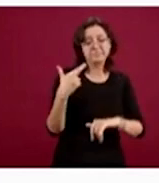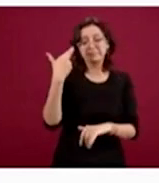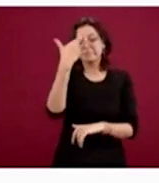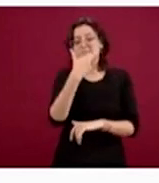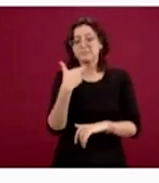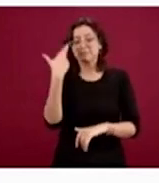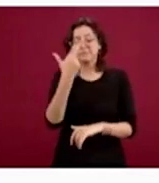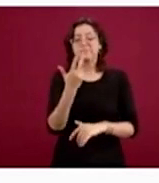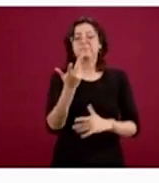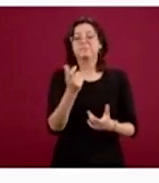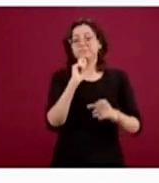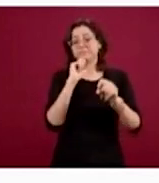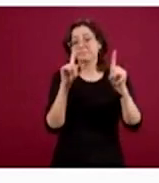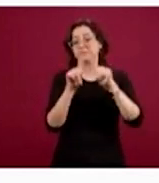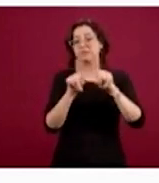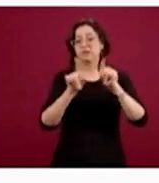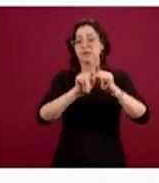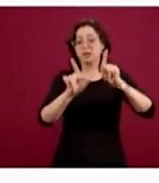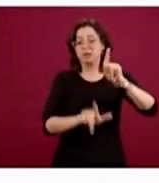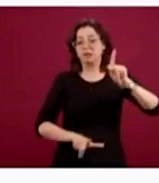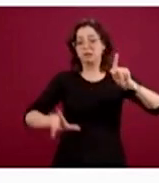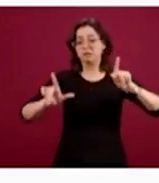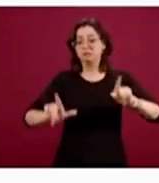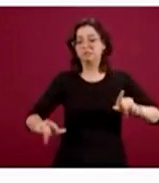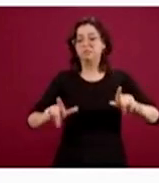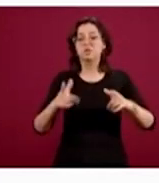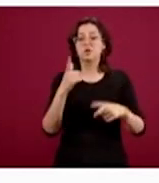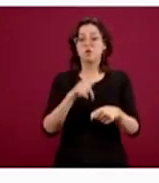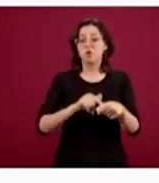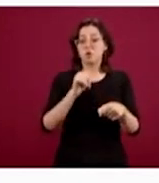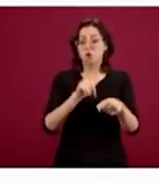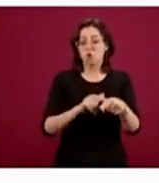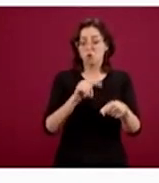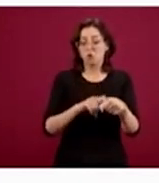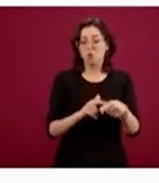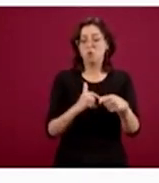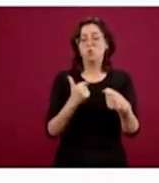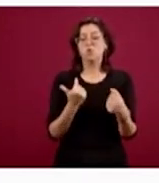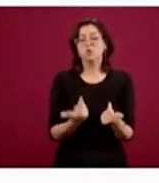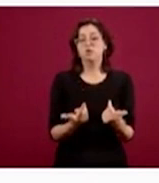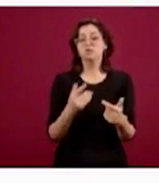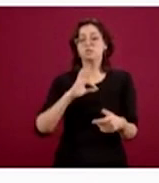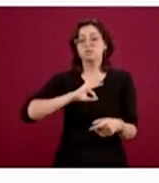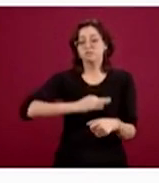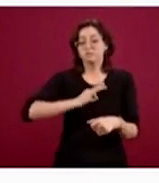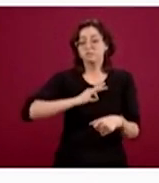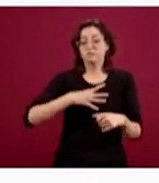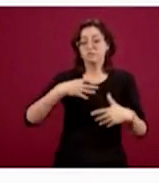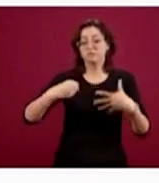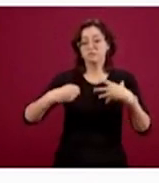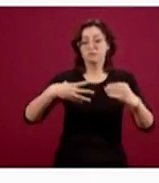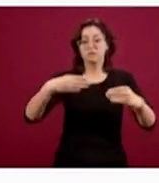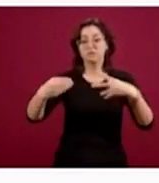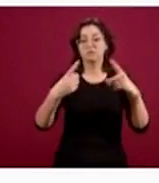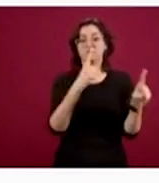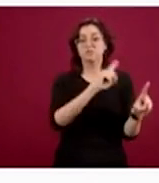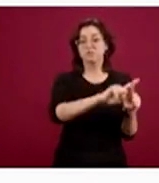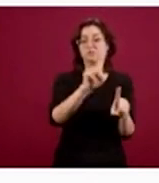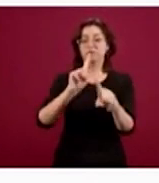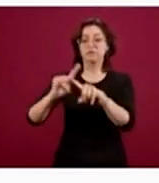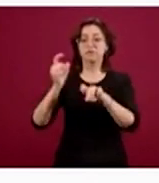como siempre nuestra distribución gráfica de cómo está reflejada la carga de enfermedad en